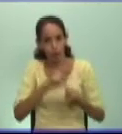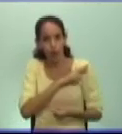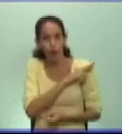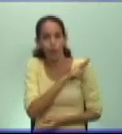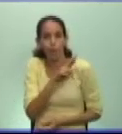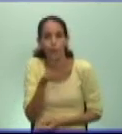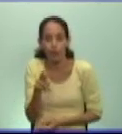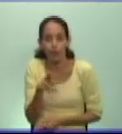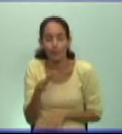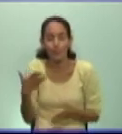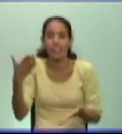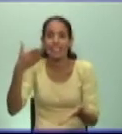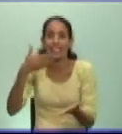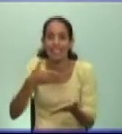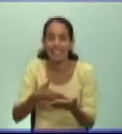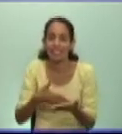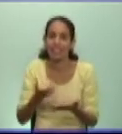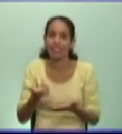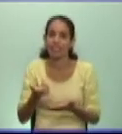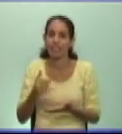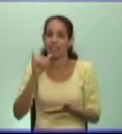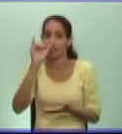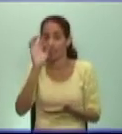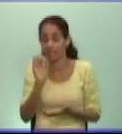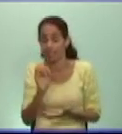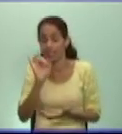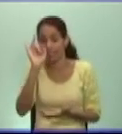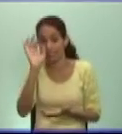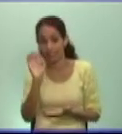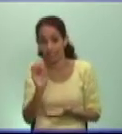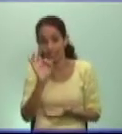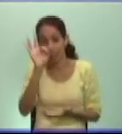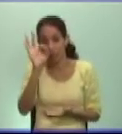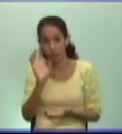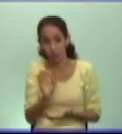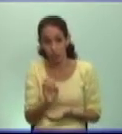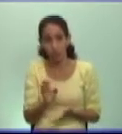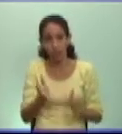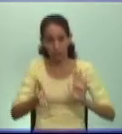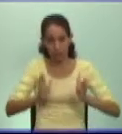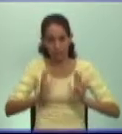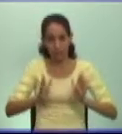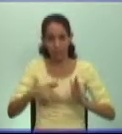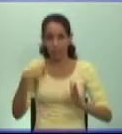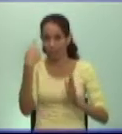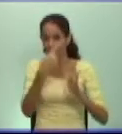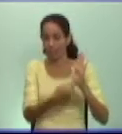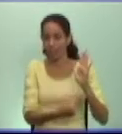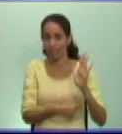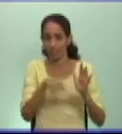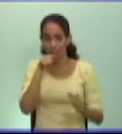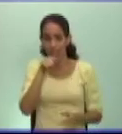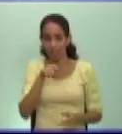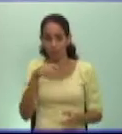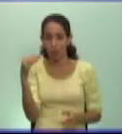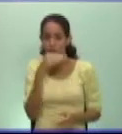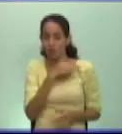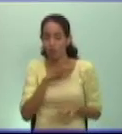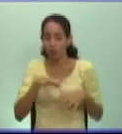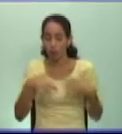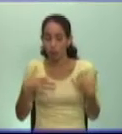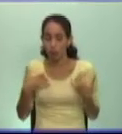tanto en la década del 70, 60 y 70 y posteriormente a la década del 80, ustedes caracterizaron modelos que